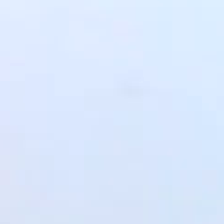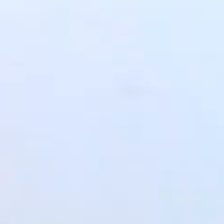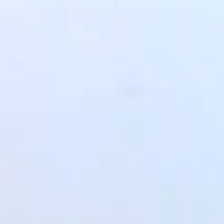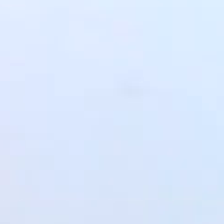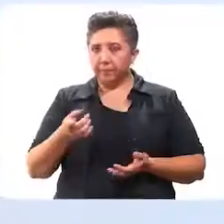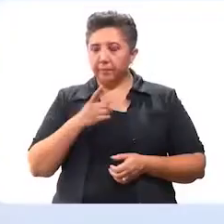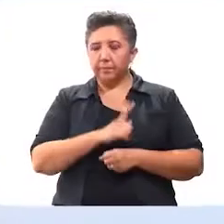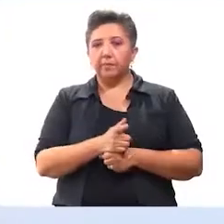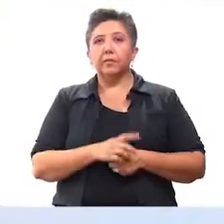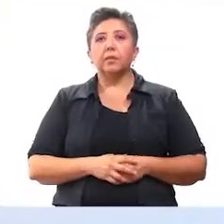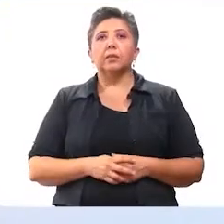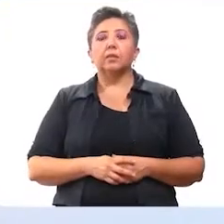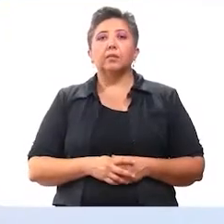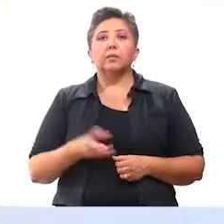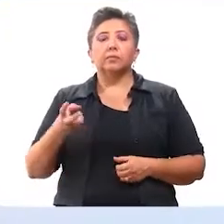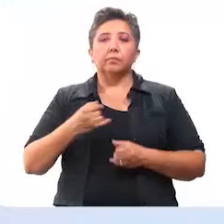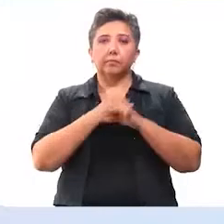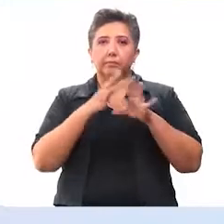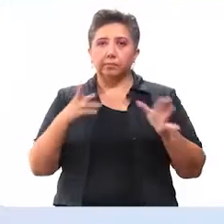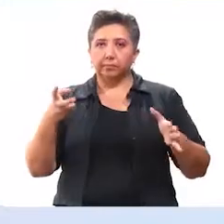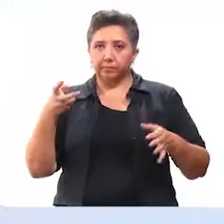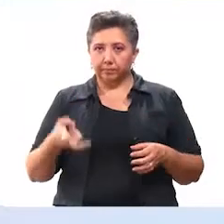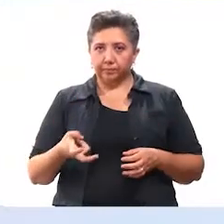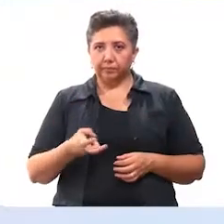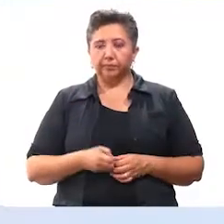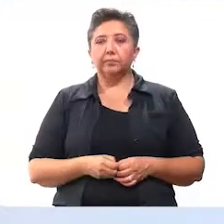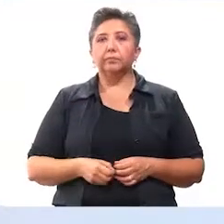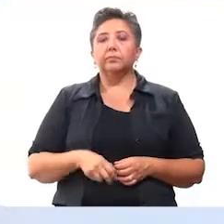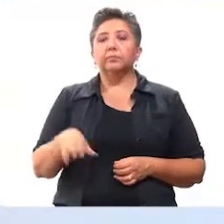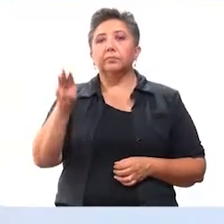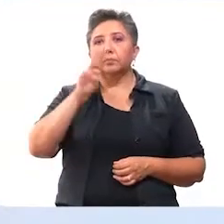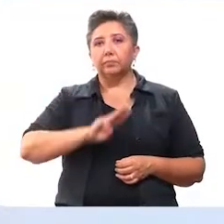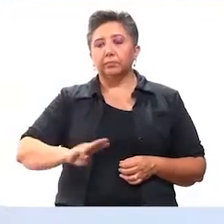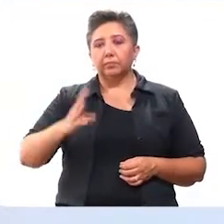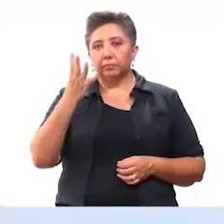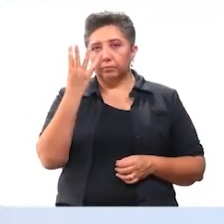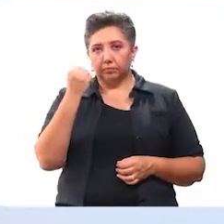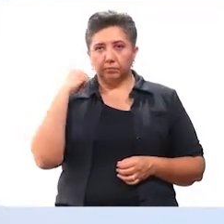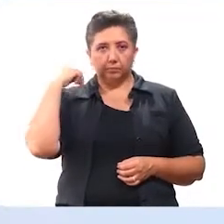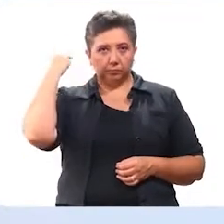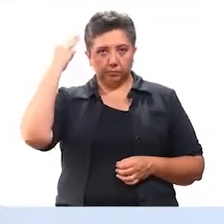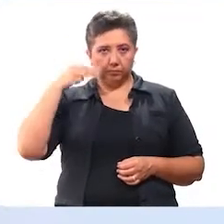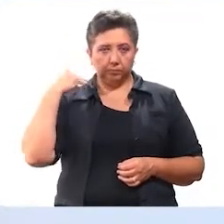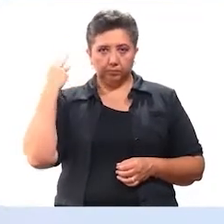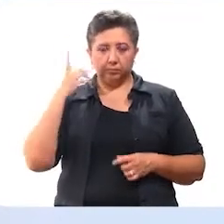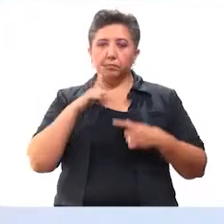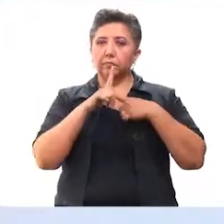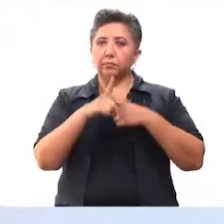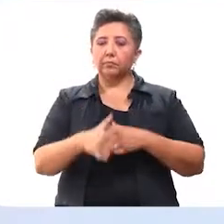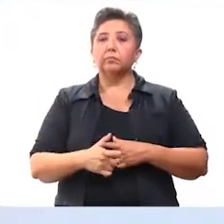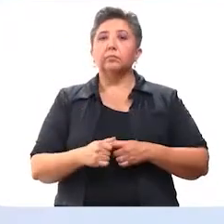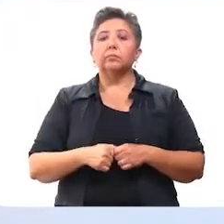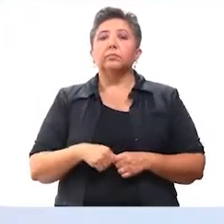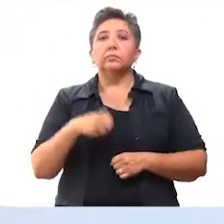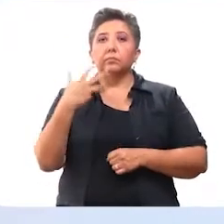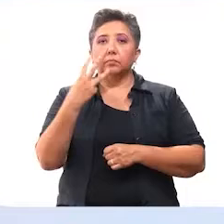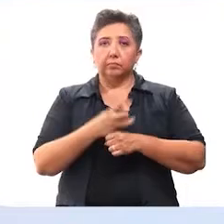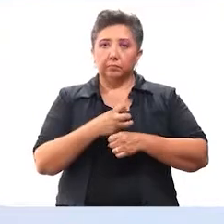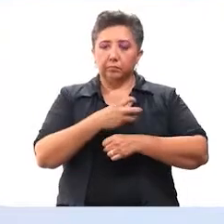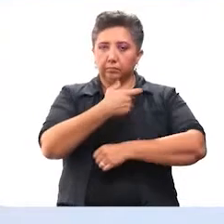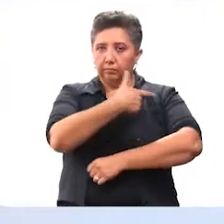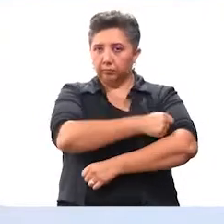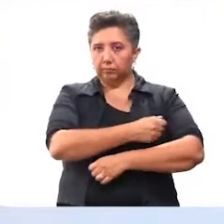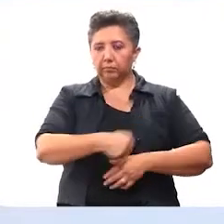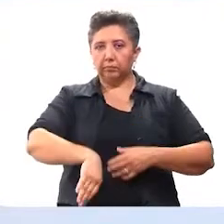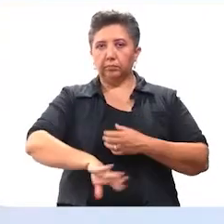Química. Gracias, licenciado. Este es el parte médico de este miércoles 9 de marzo. Continúa la aplicación de dosis de